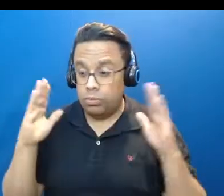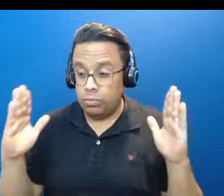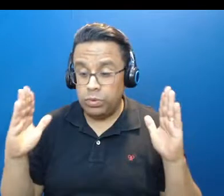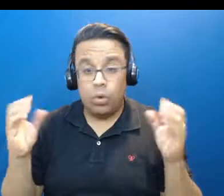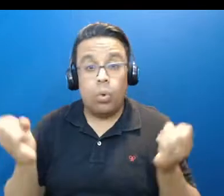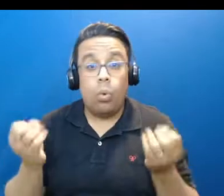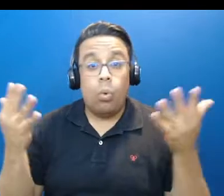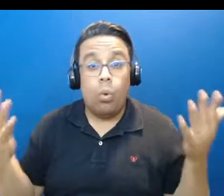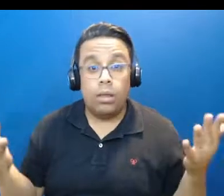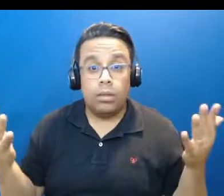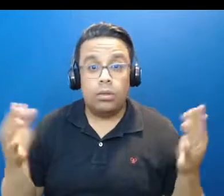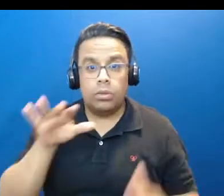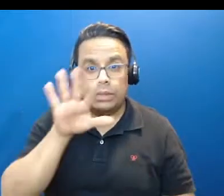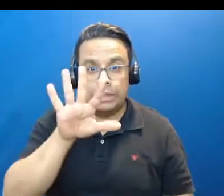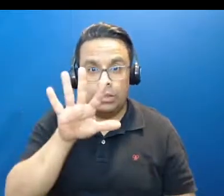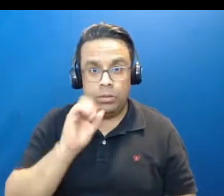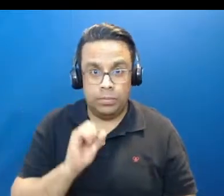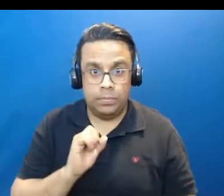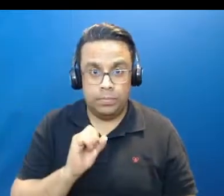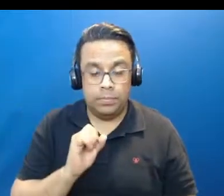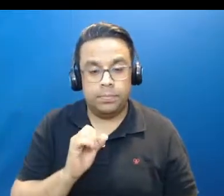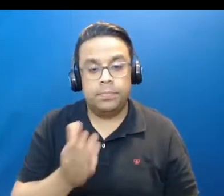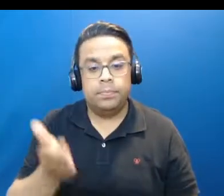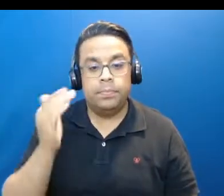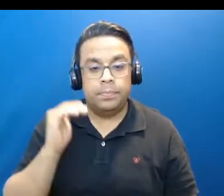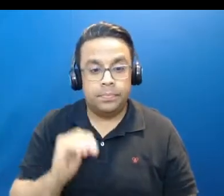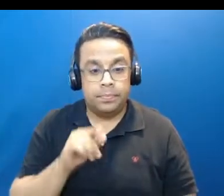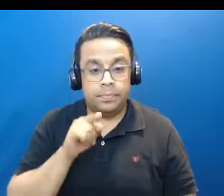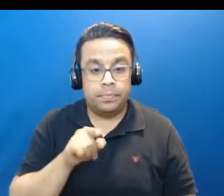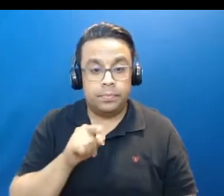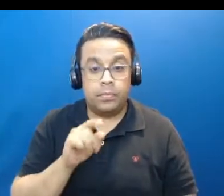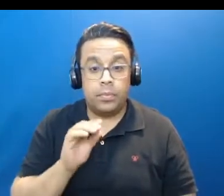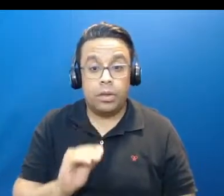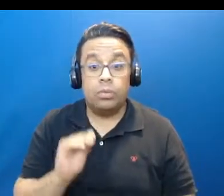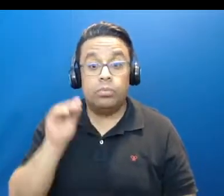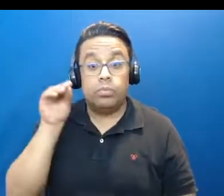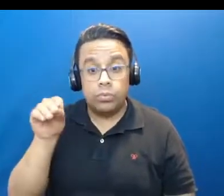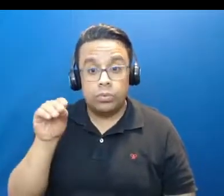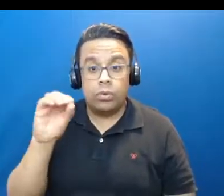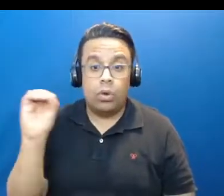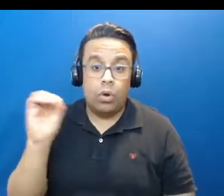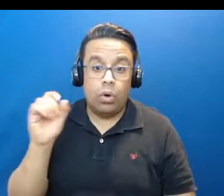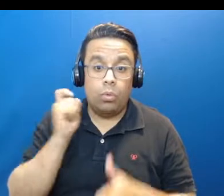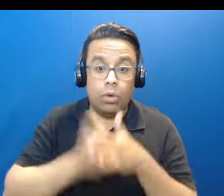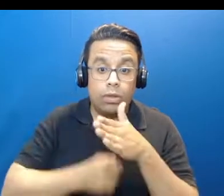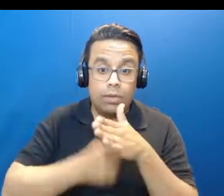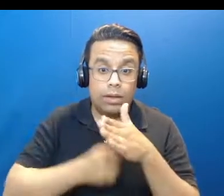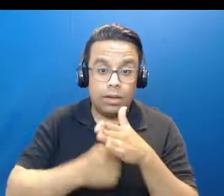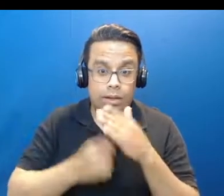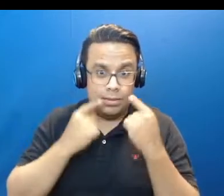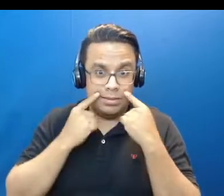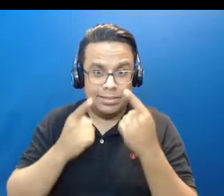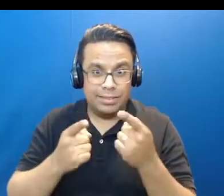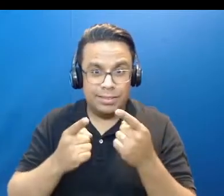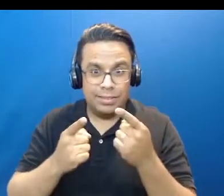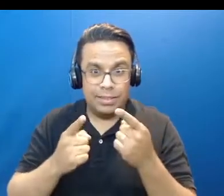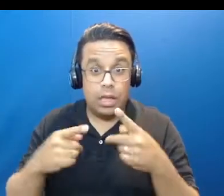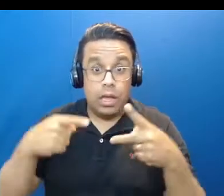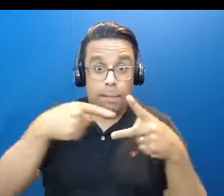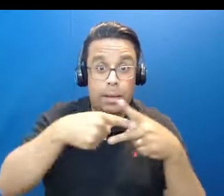5. El siguiente botón me sirve para quitar o modificar alguna de estas líneas,